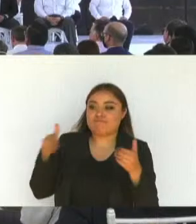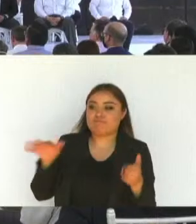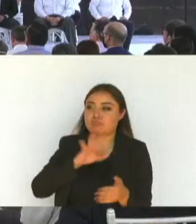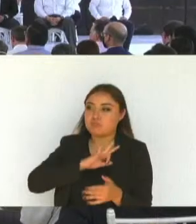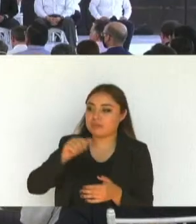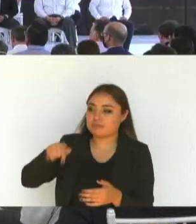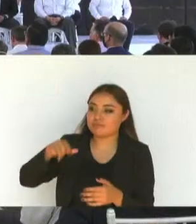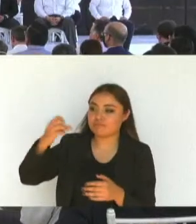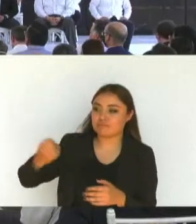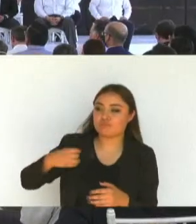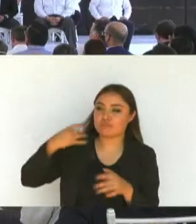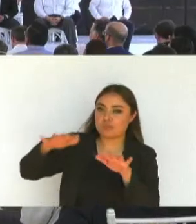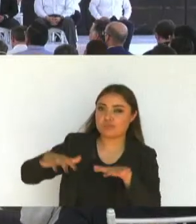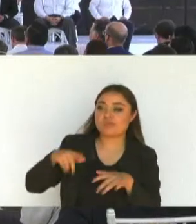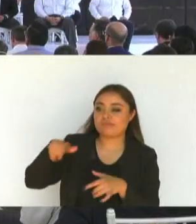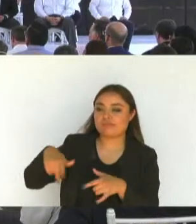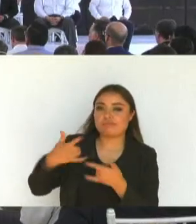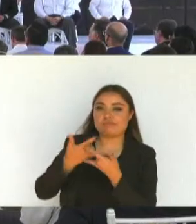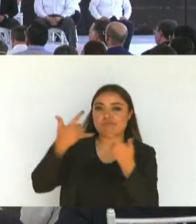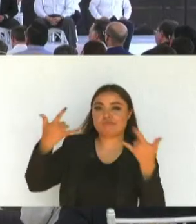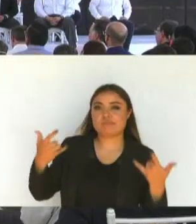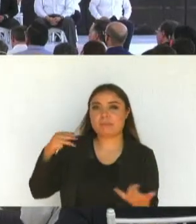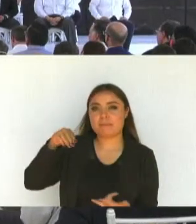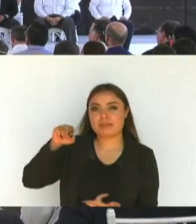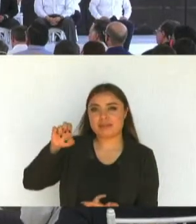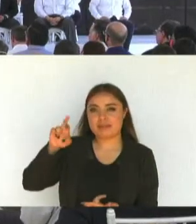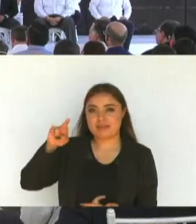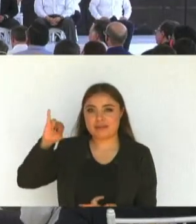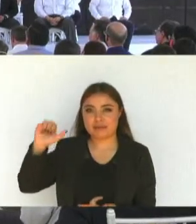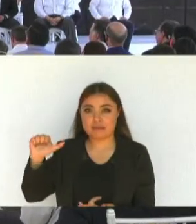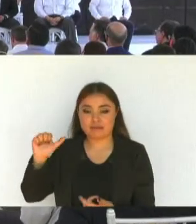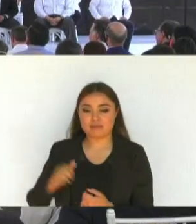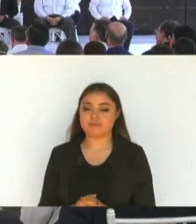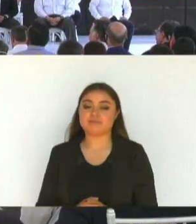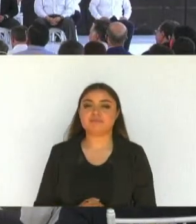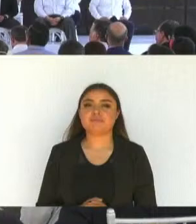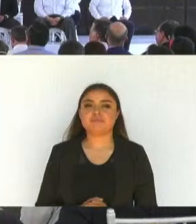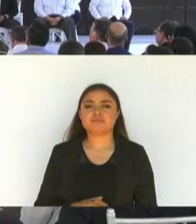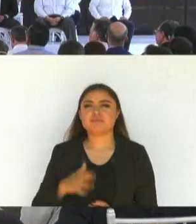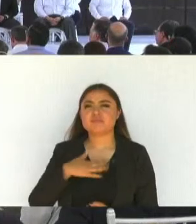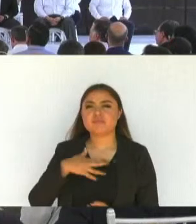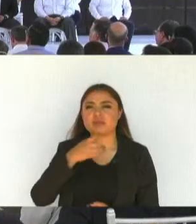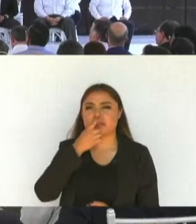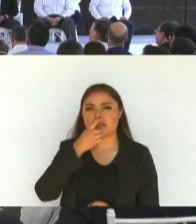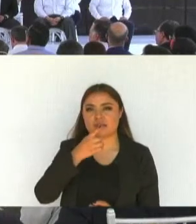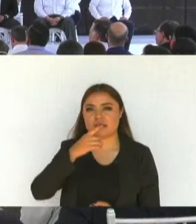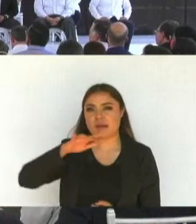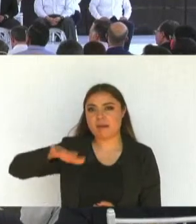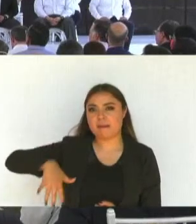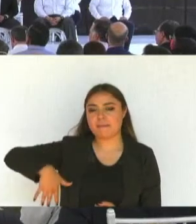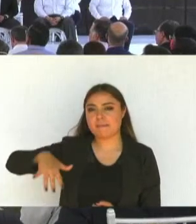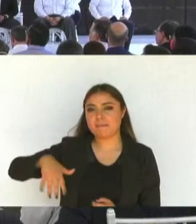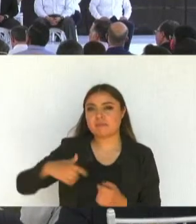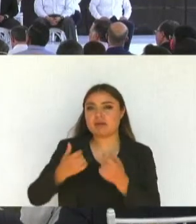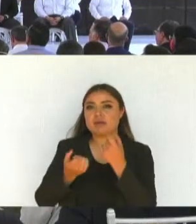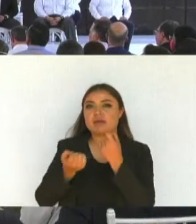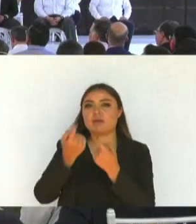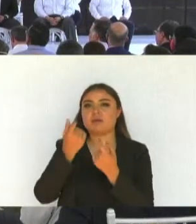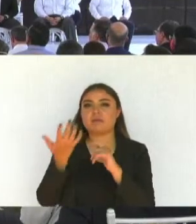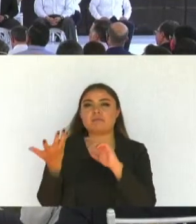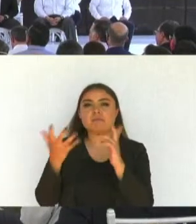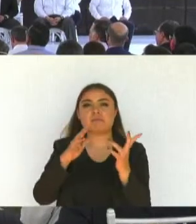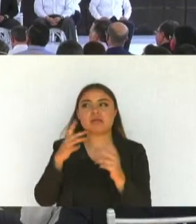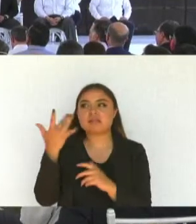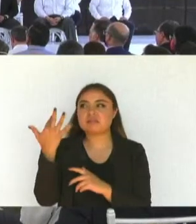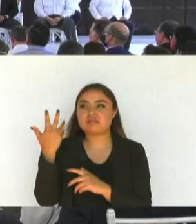la minería en México. Les comentaba precisamente a algunos de sus colaboradores que tenemos más de